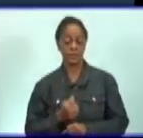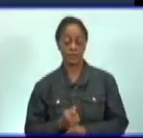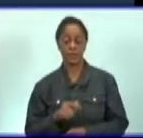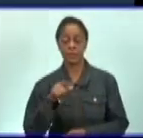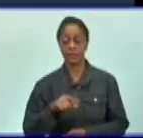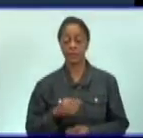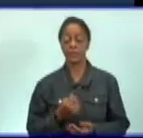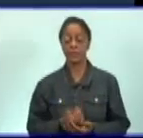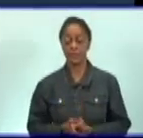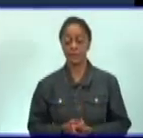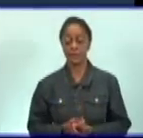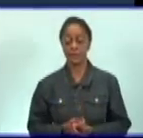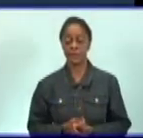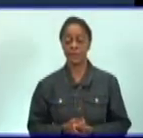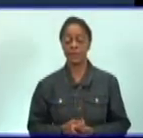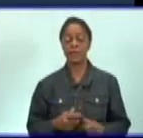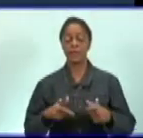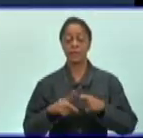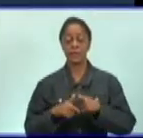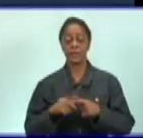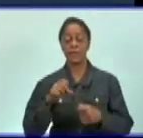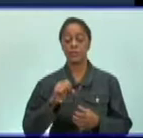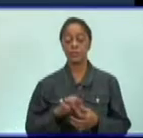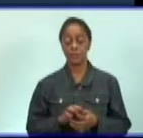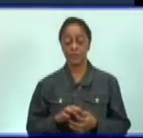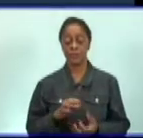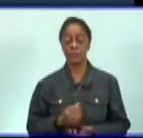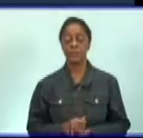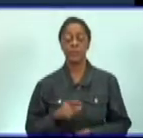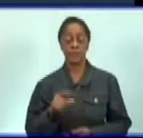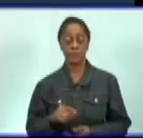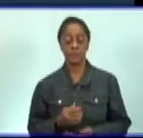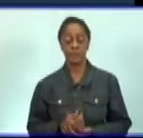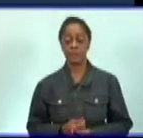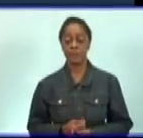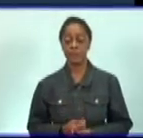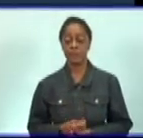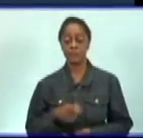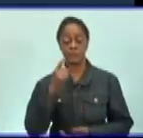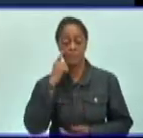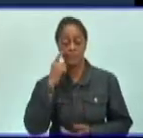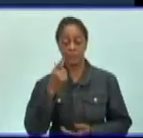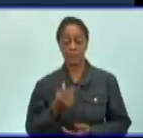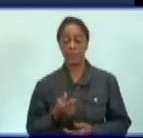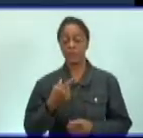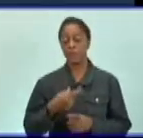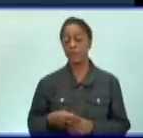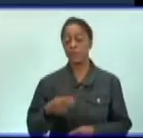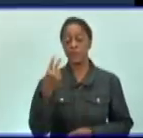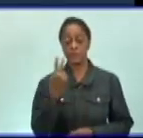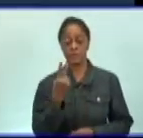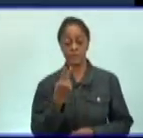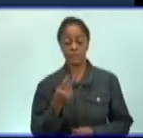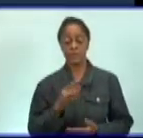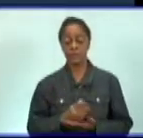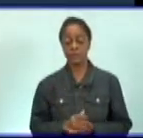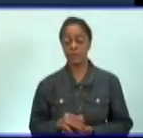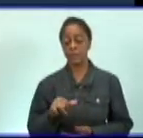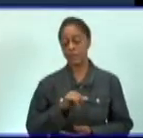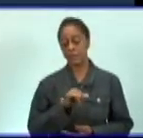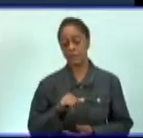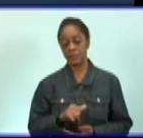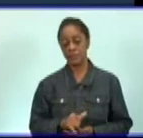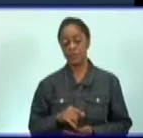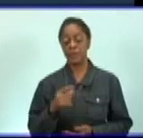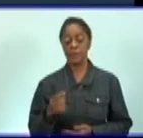este caso es el kilogramo. Entonces, vamos a ver que en el segundo caso pasa lo mismo, que